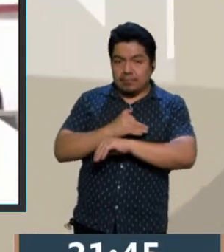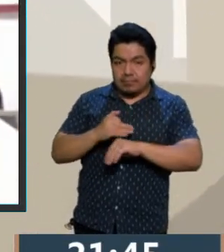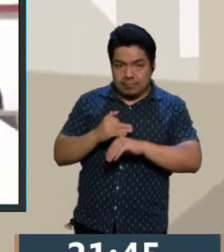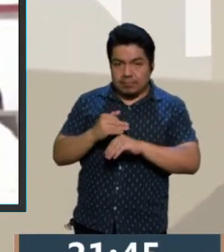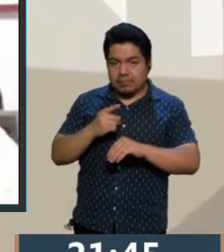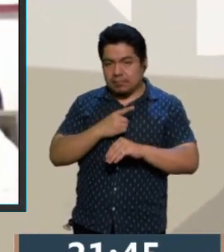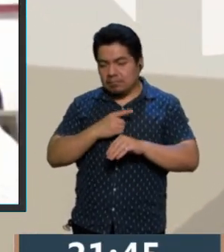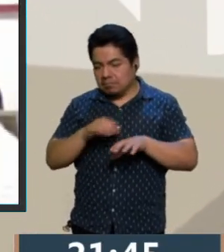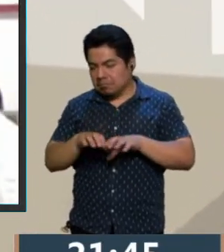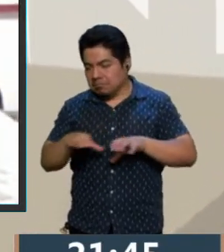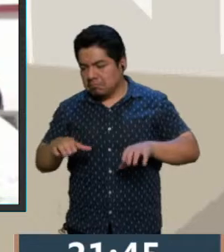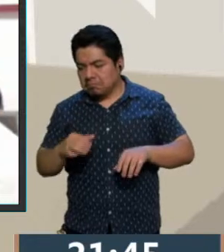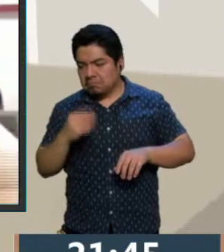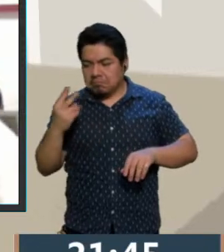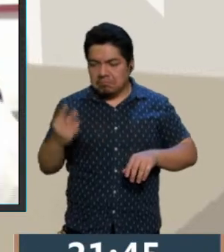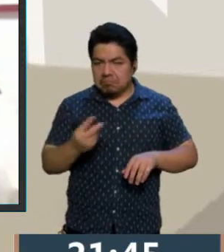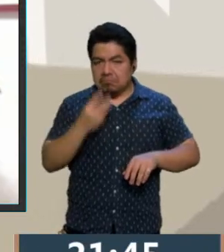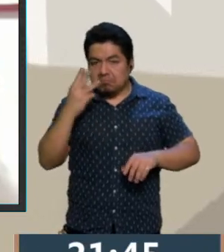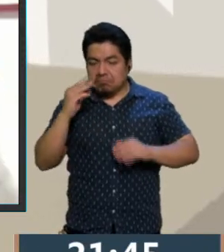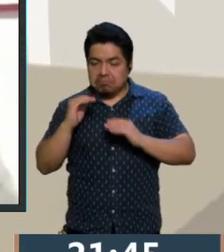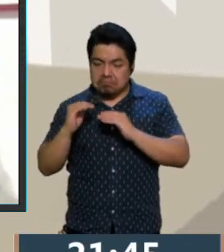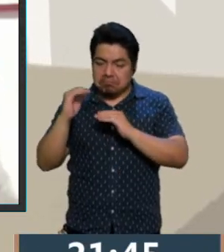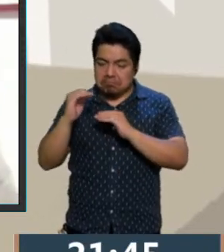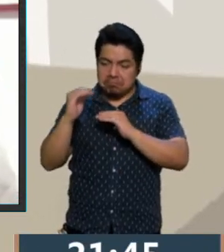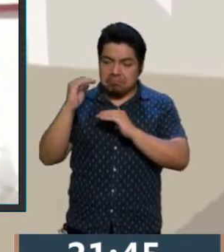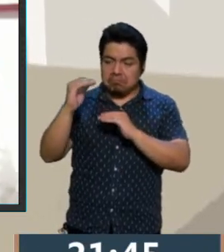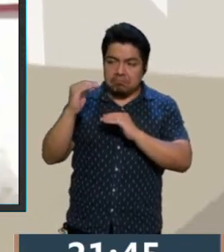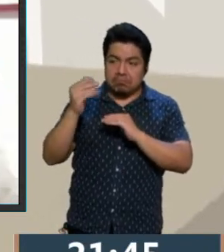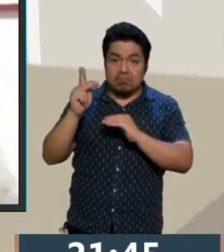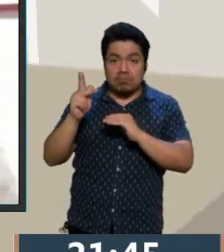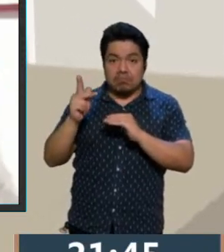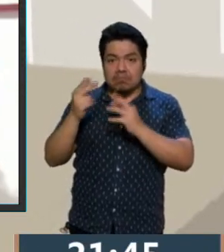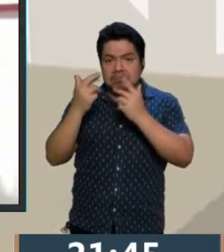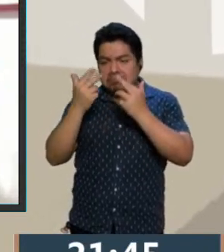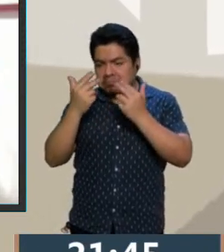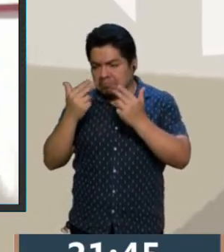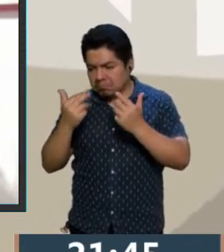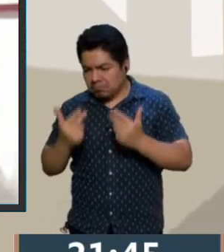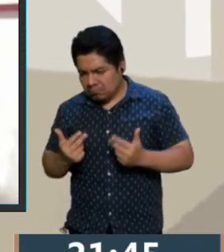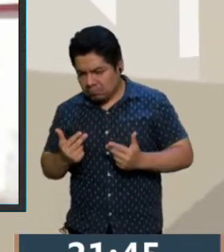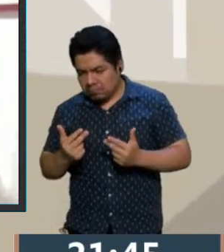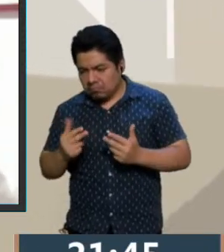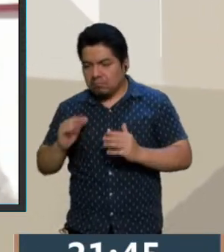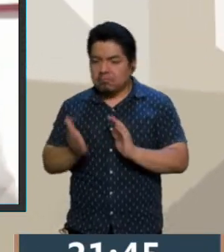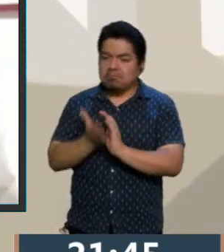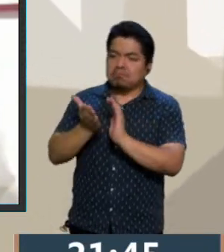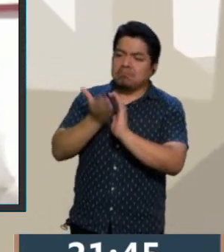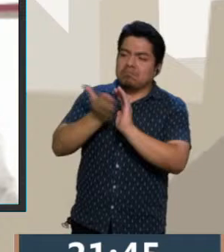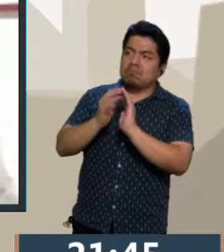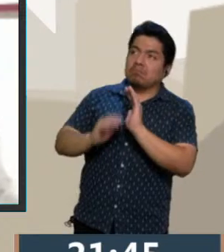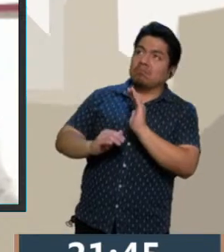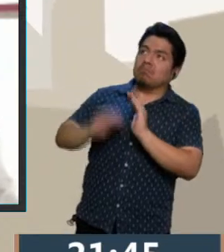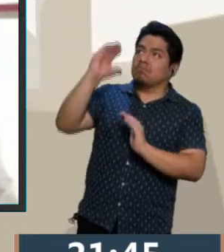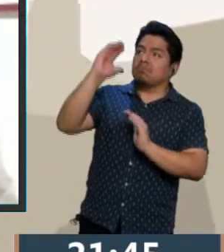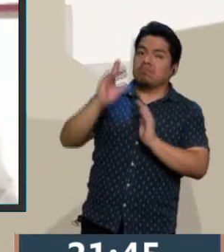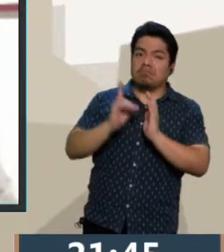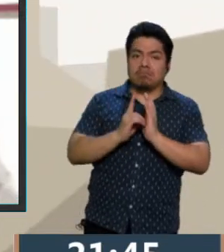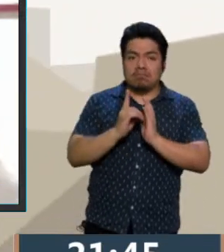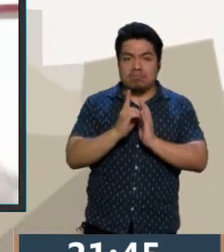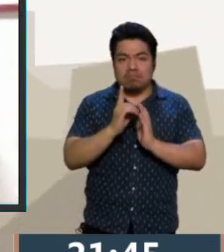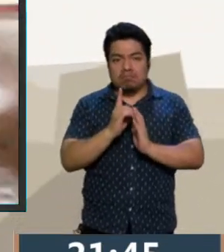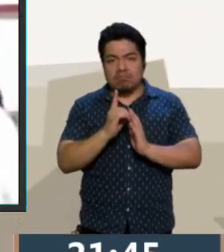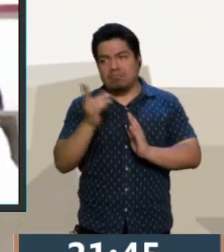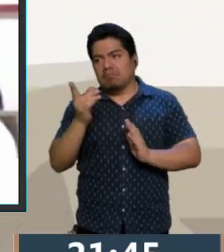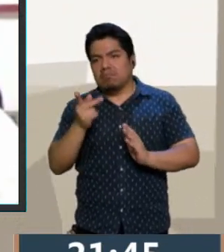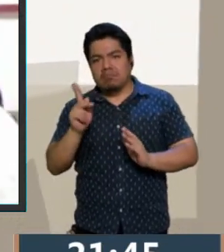de suelo tal vez para 2 o 3 pisos, son demolidas y ahí se construyen edificios de departamentos que están